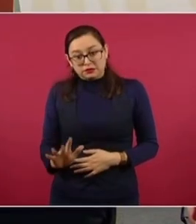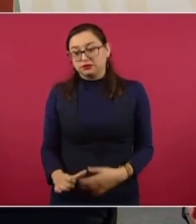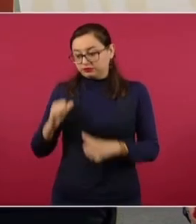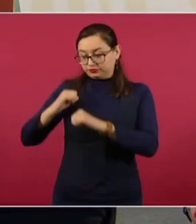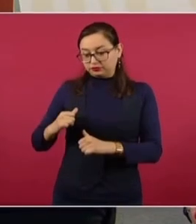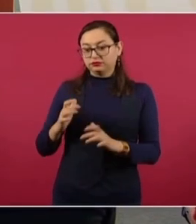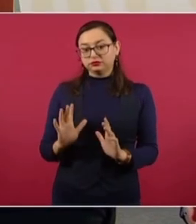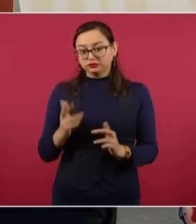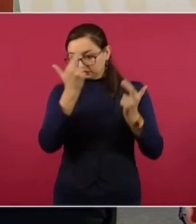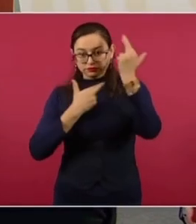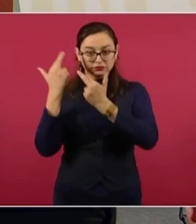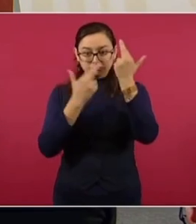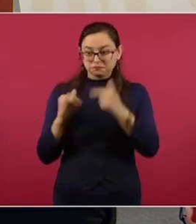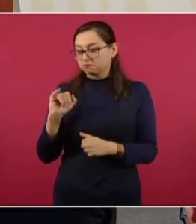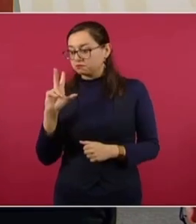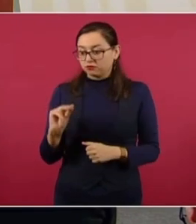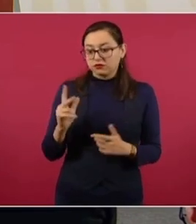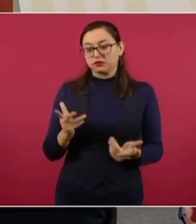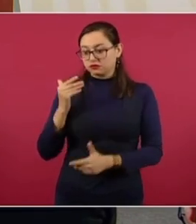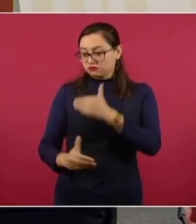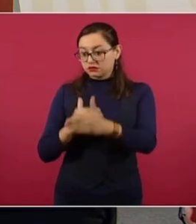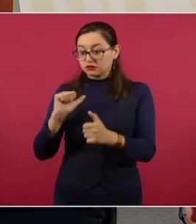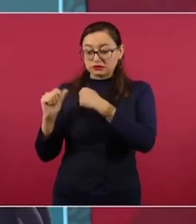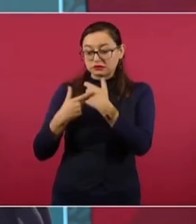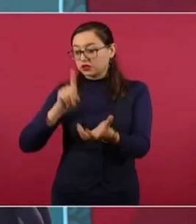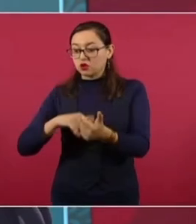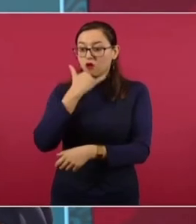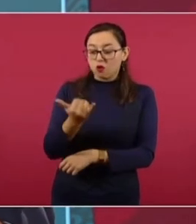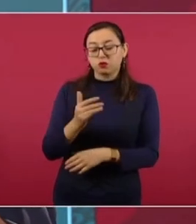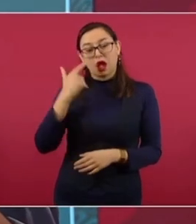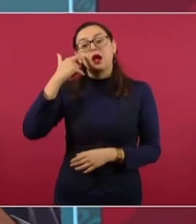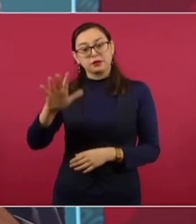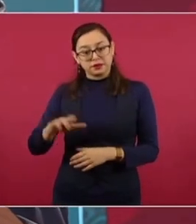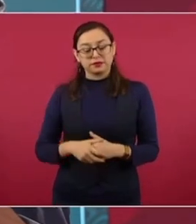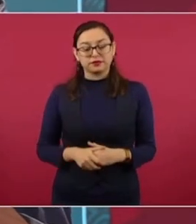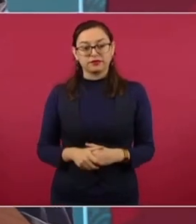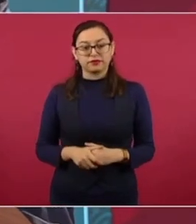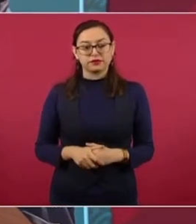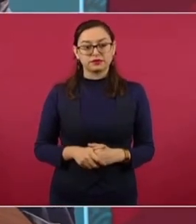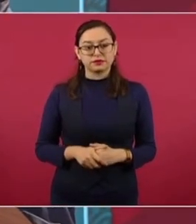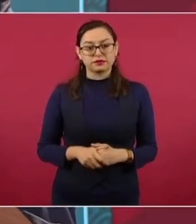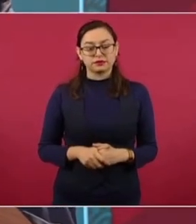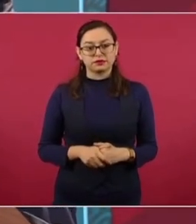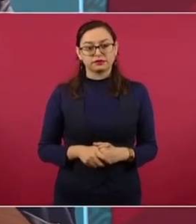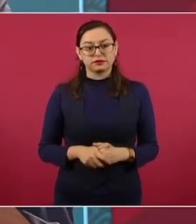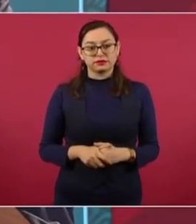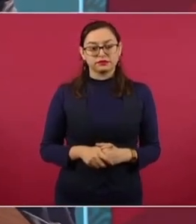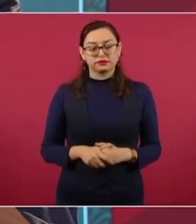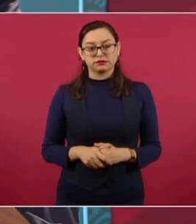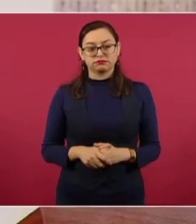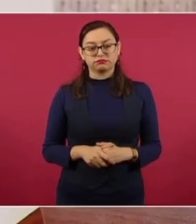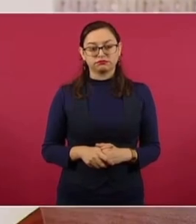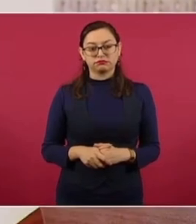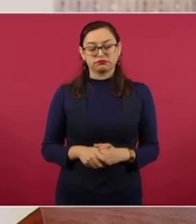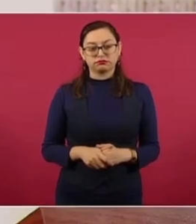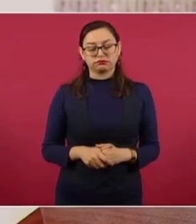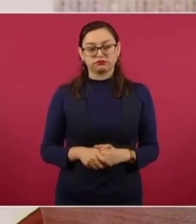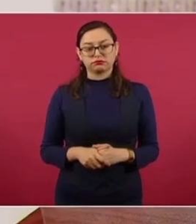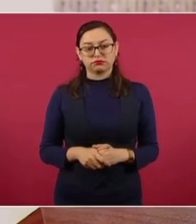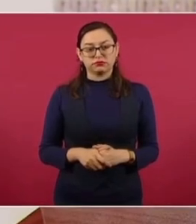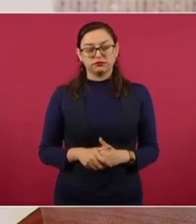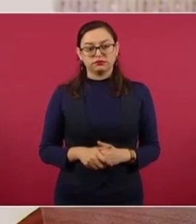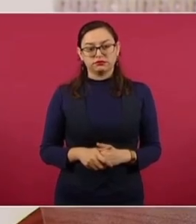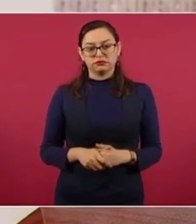cómo fue que se llevó a cabo el procedimiento legal, que entiendo, pues fue de acuerdo